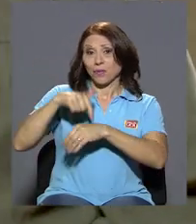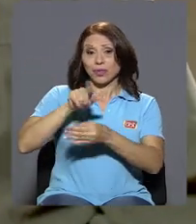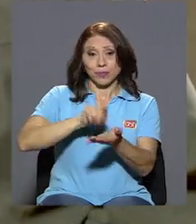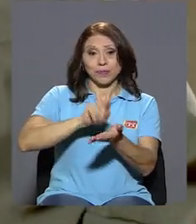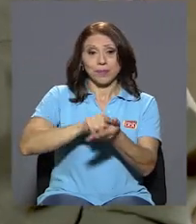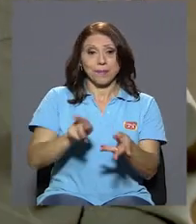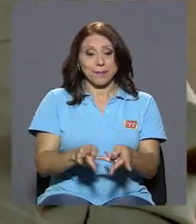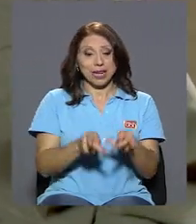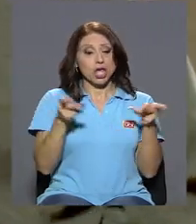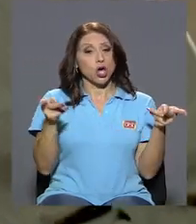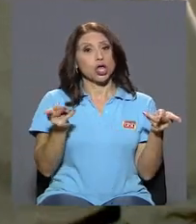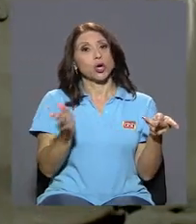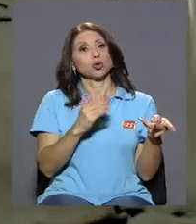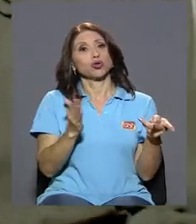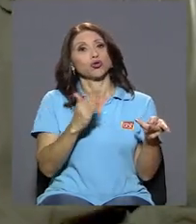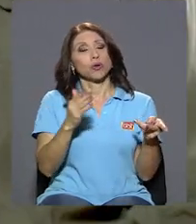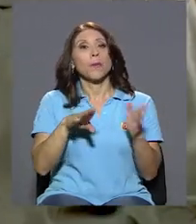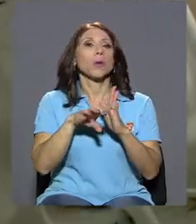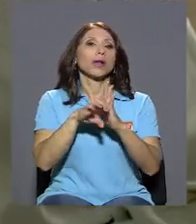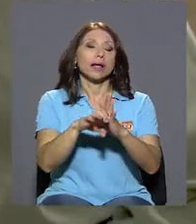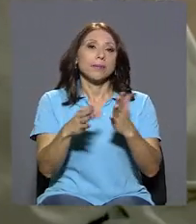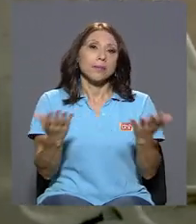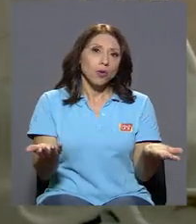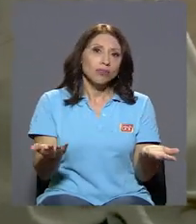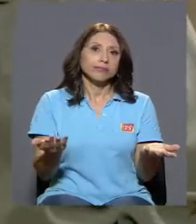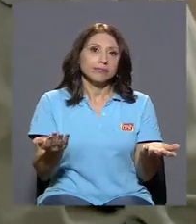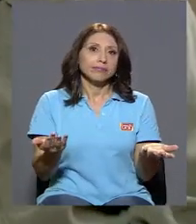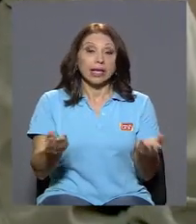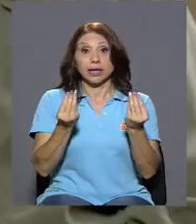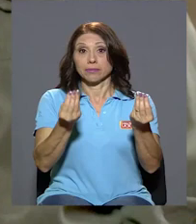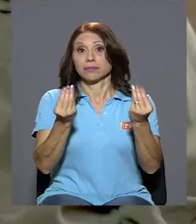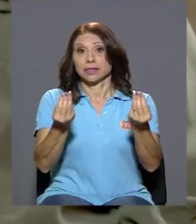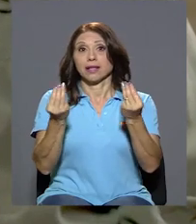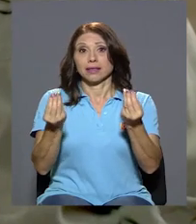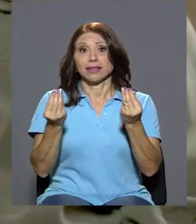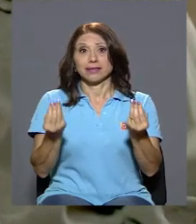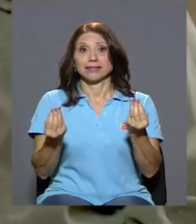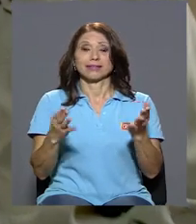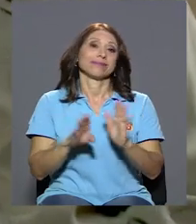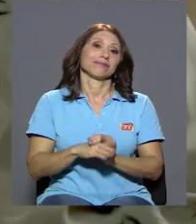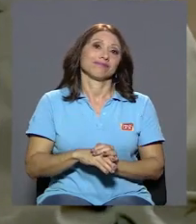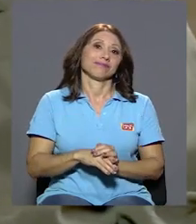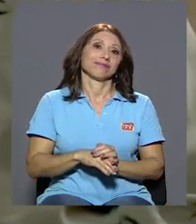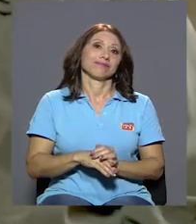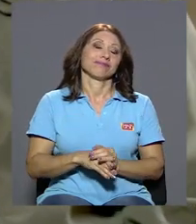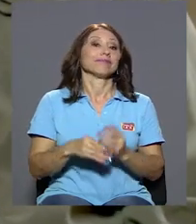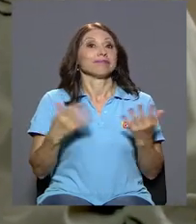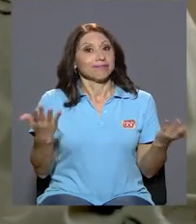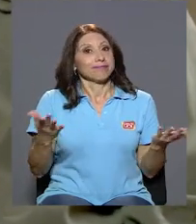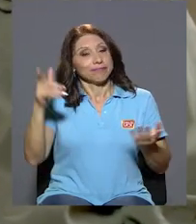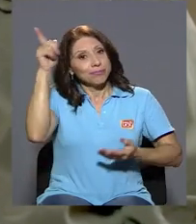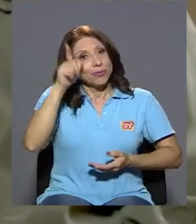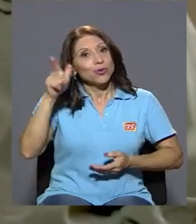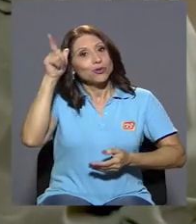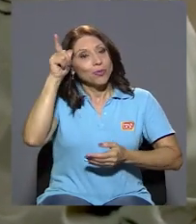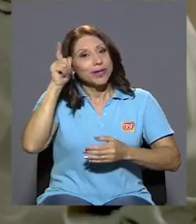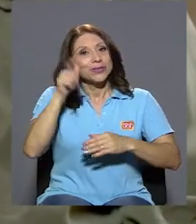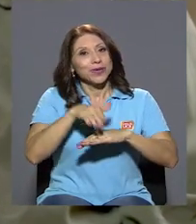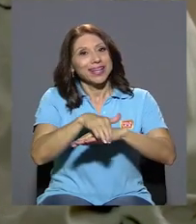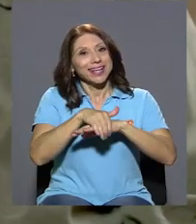que se publicaban en modo por ejemplo que eran bastantes en inglés por supuesto